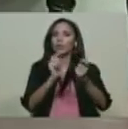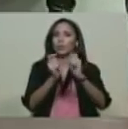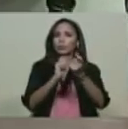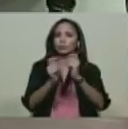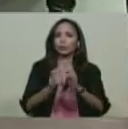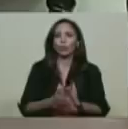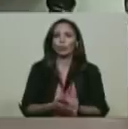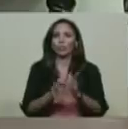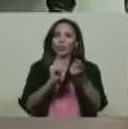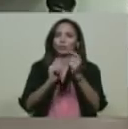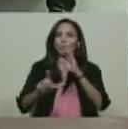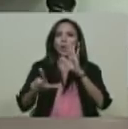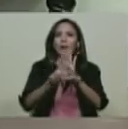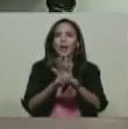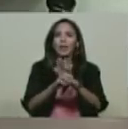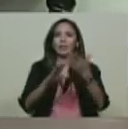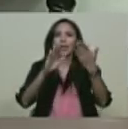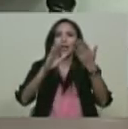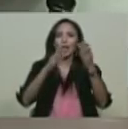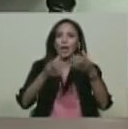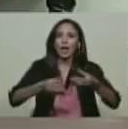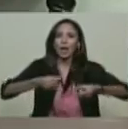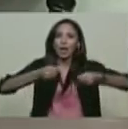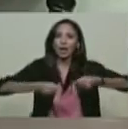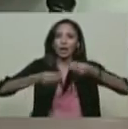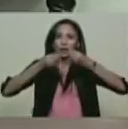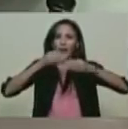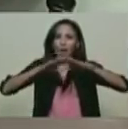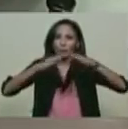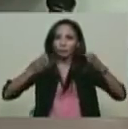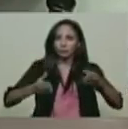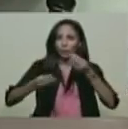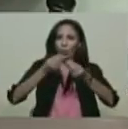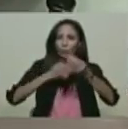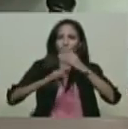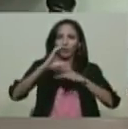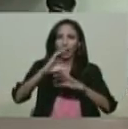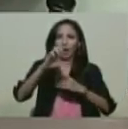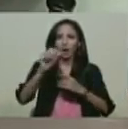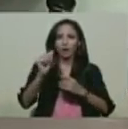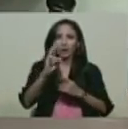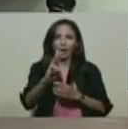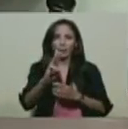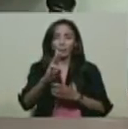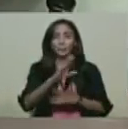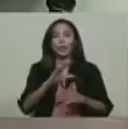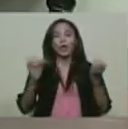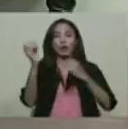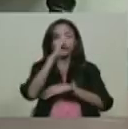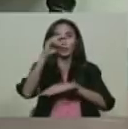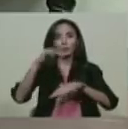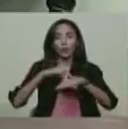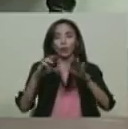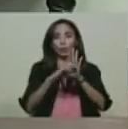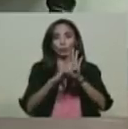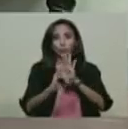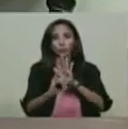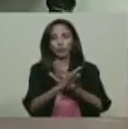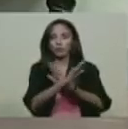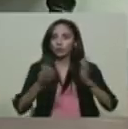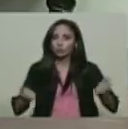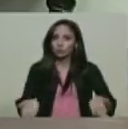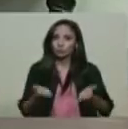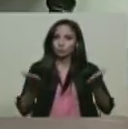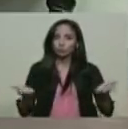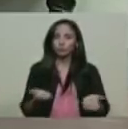de la ley de los comités locales de abastecimiento y producción, atención, CLAP. La Asamblea Nacional Constituyente le va a dar